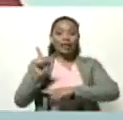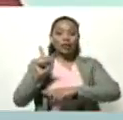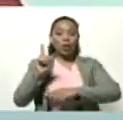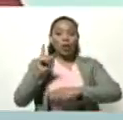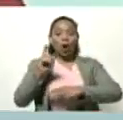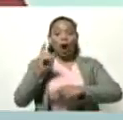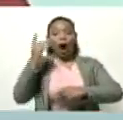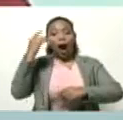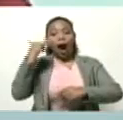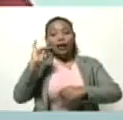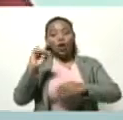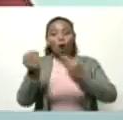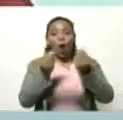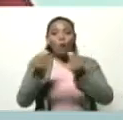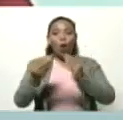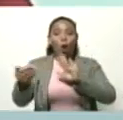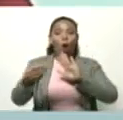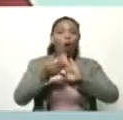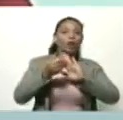que es contrarrevolucionario.